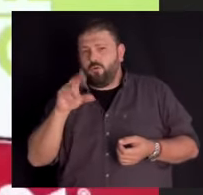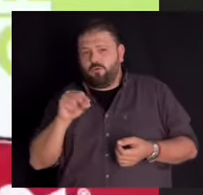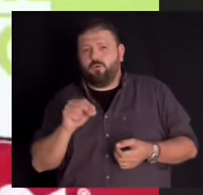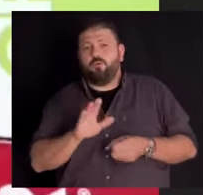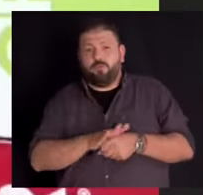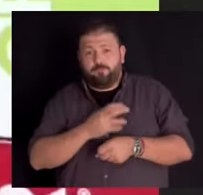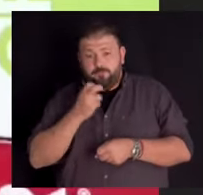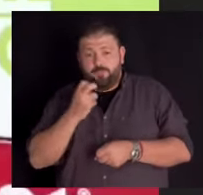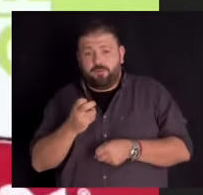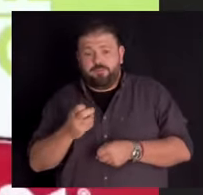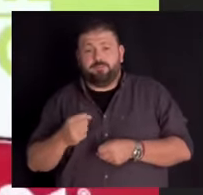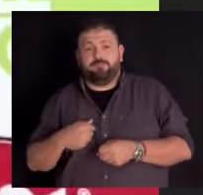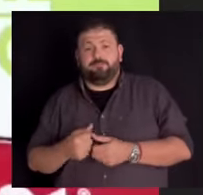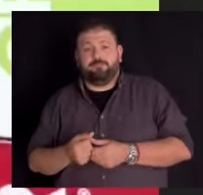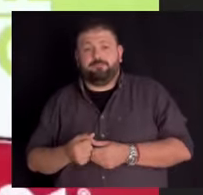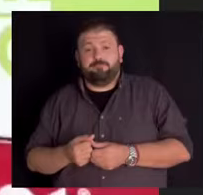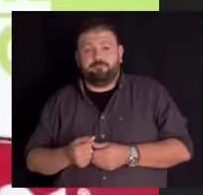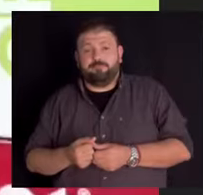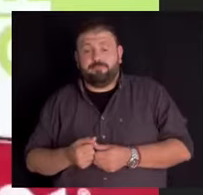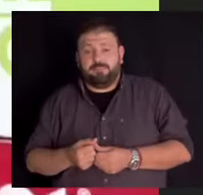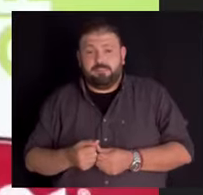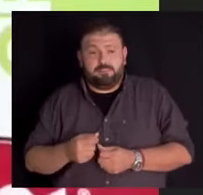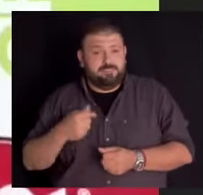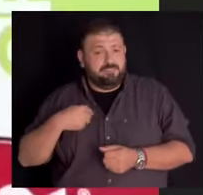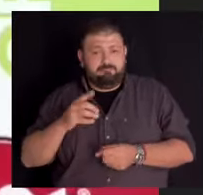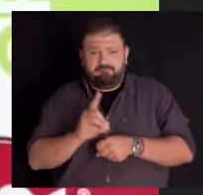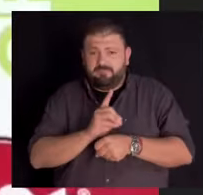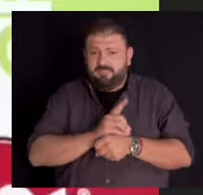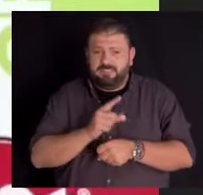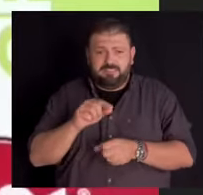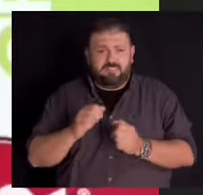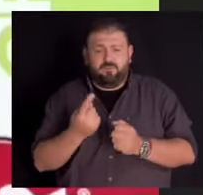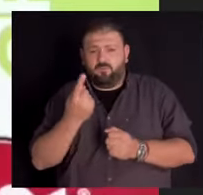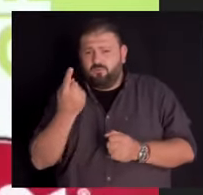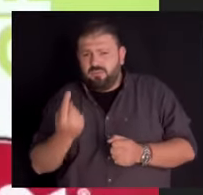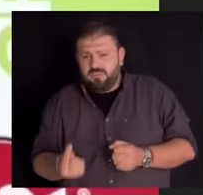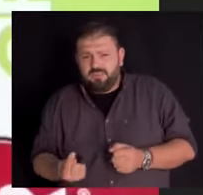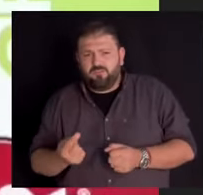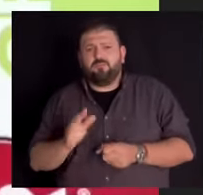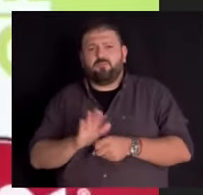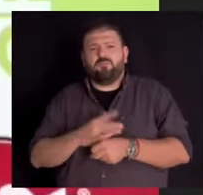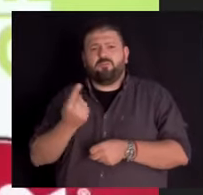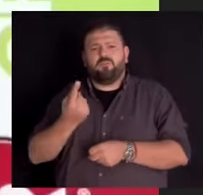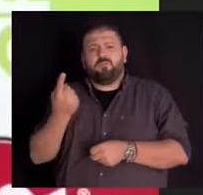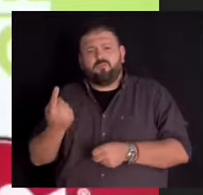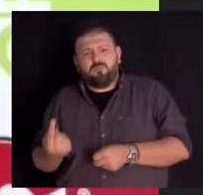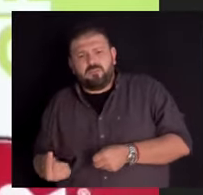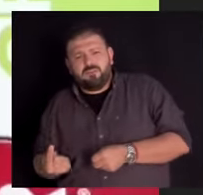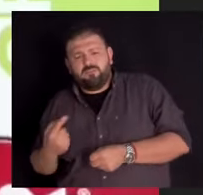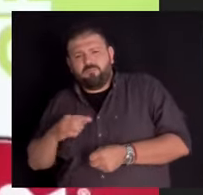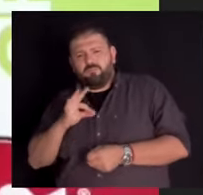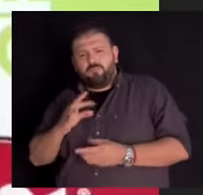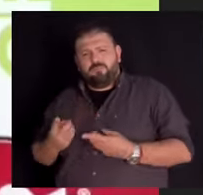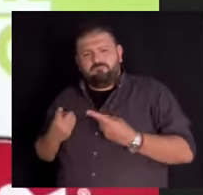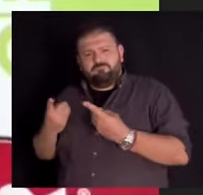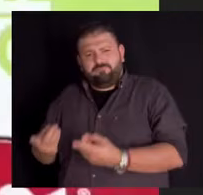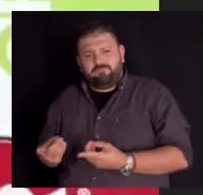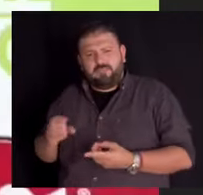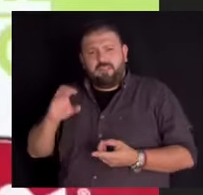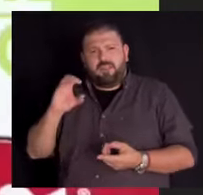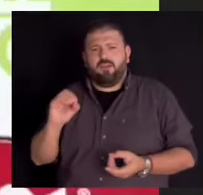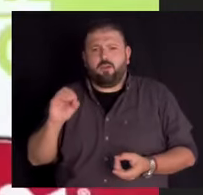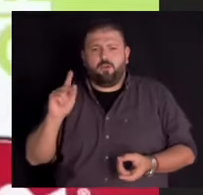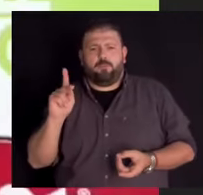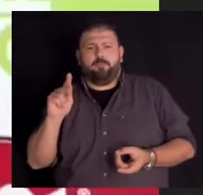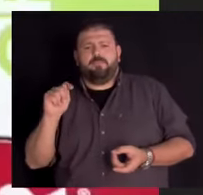Entonces, desde un niño, ¿por qué un niño le daríamos Optimus? Claro, a lo mejor para eso tenemos